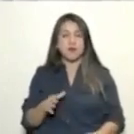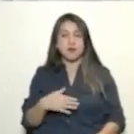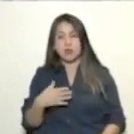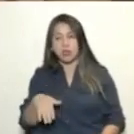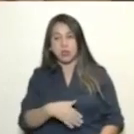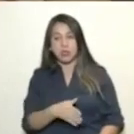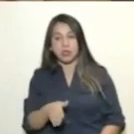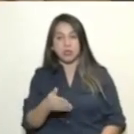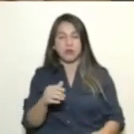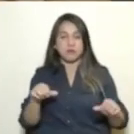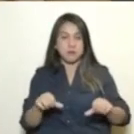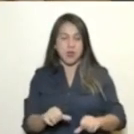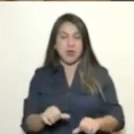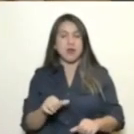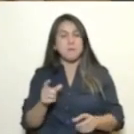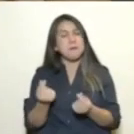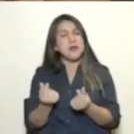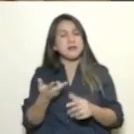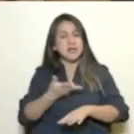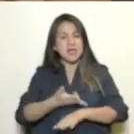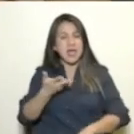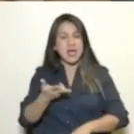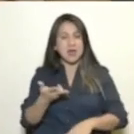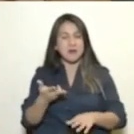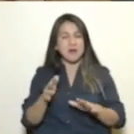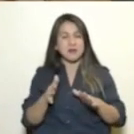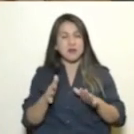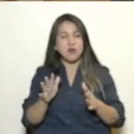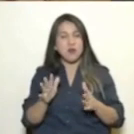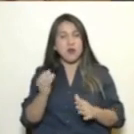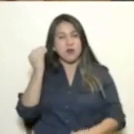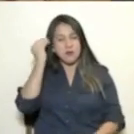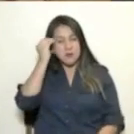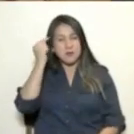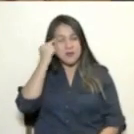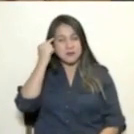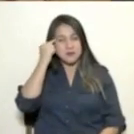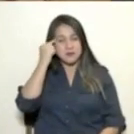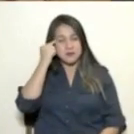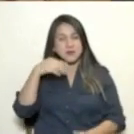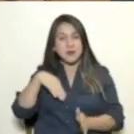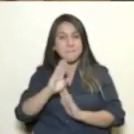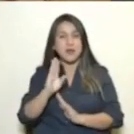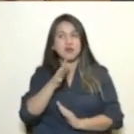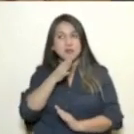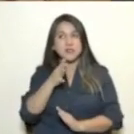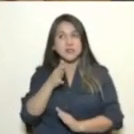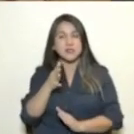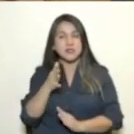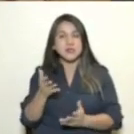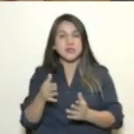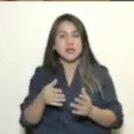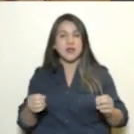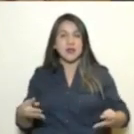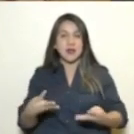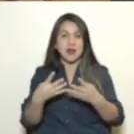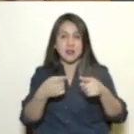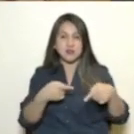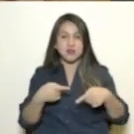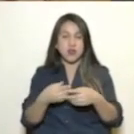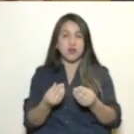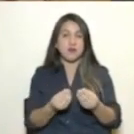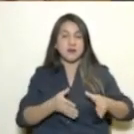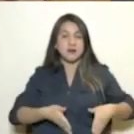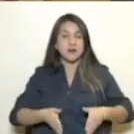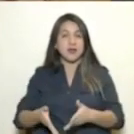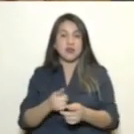devarío. Pareciera que hay... una crispación profunda en Chile, que ahora está como un poco, no sé si congelada, más bien se manifiesta en las redes sociales, obviamente que en las calles